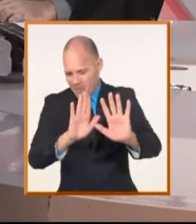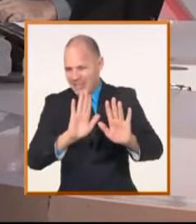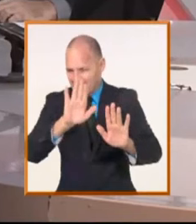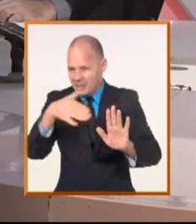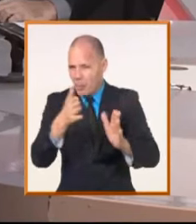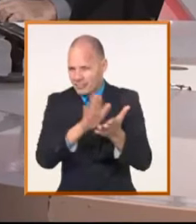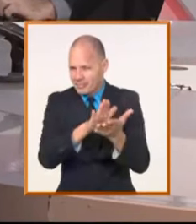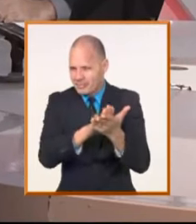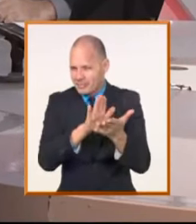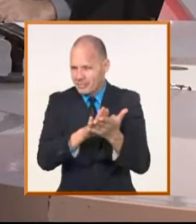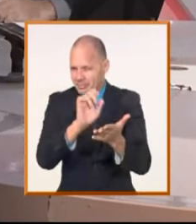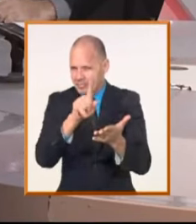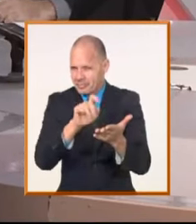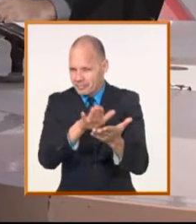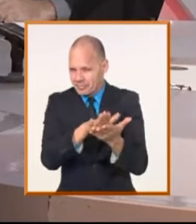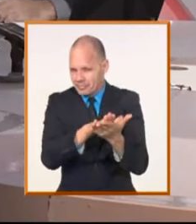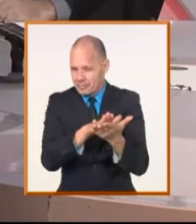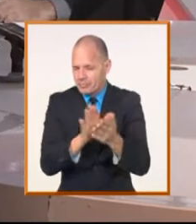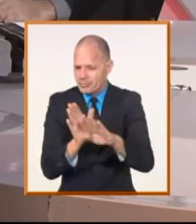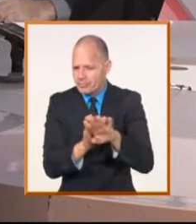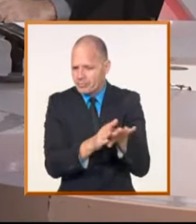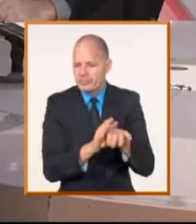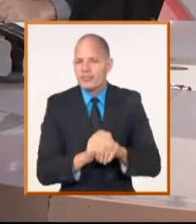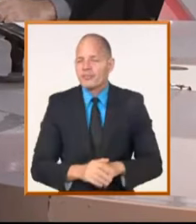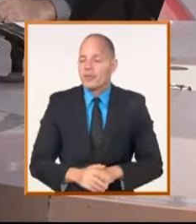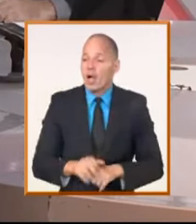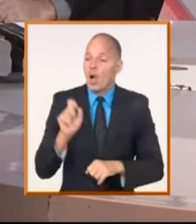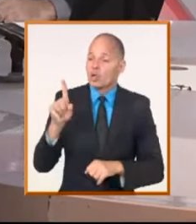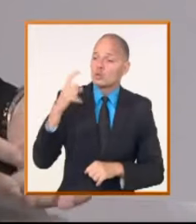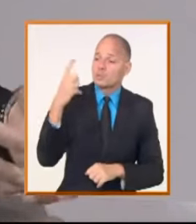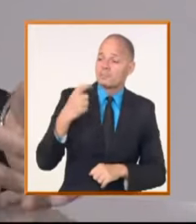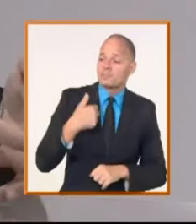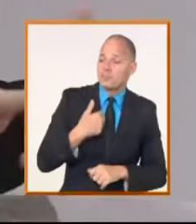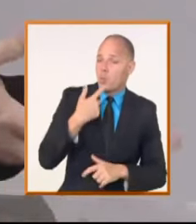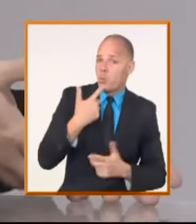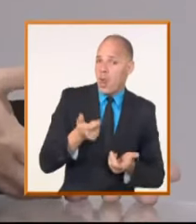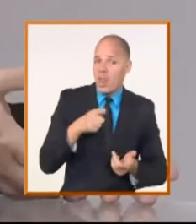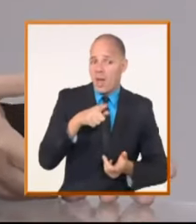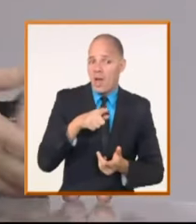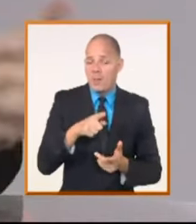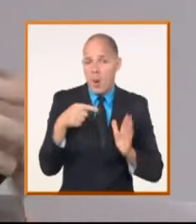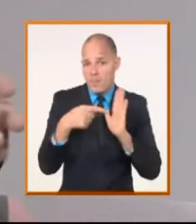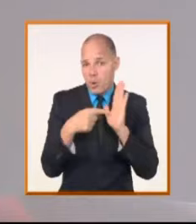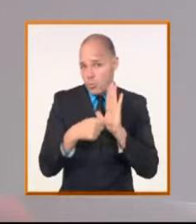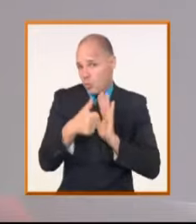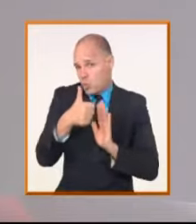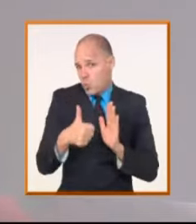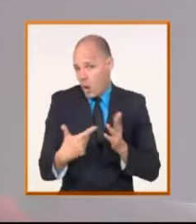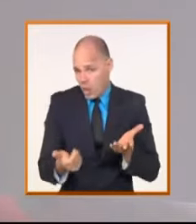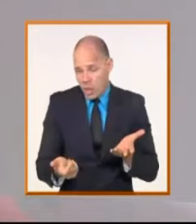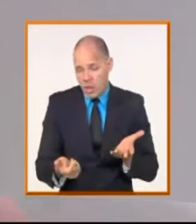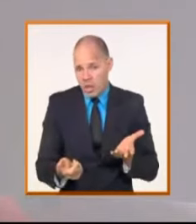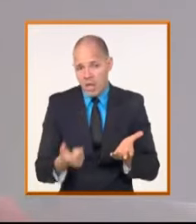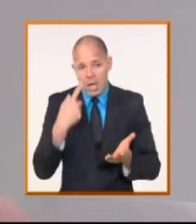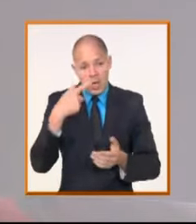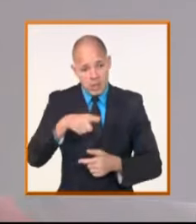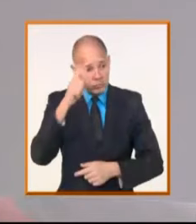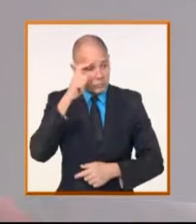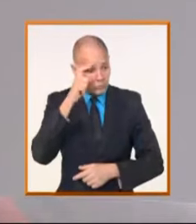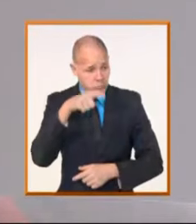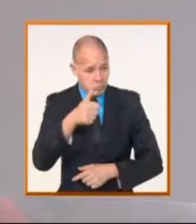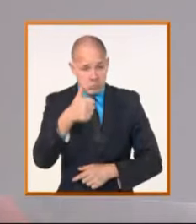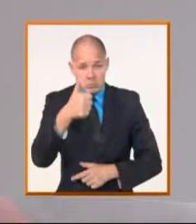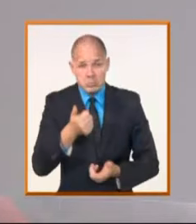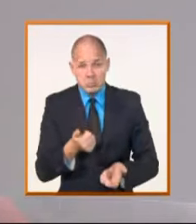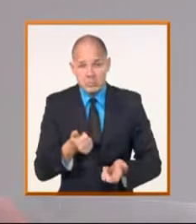pero... ¿Pero qué lo favorece? Me estabas preguntando. ¿Lo favorece ser presidente? ¿Lo favorece que los indicadores son realmente positivos? ¿Lo favorece que Trump sigue siendo